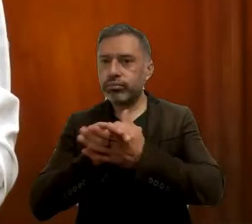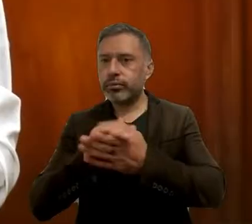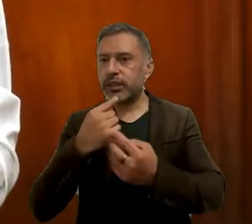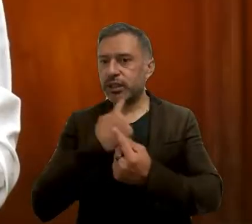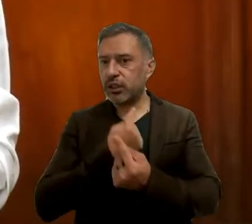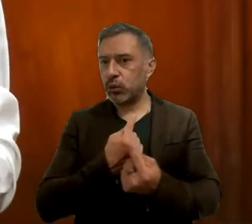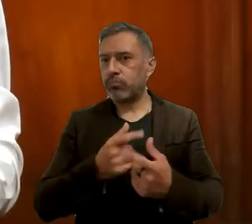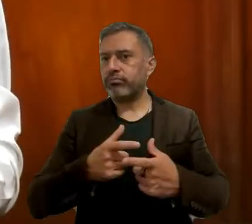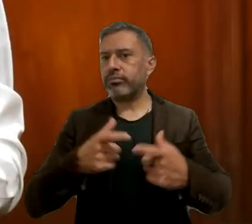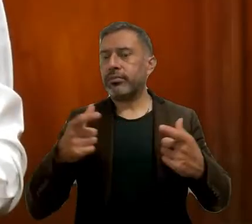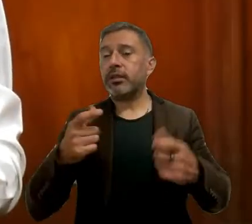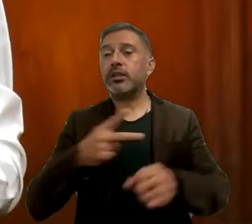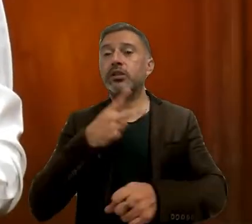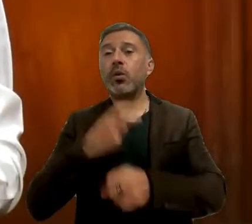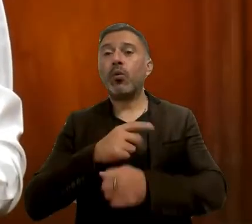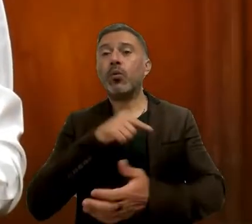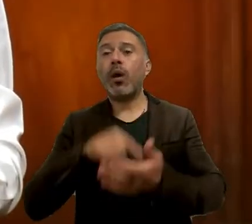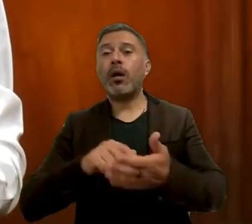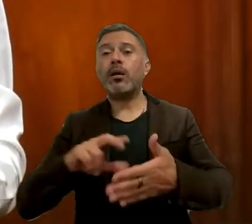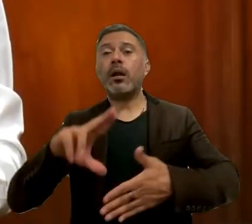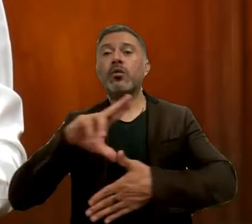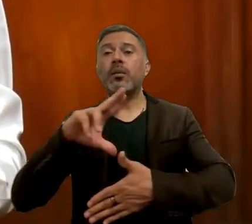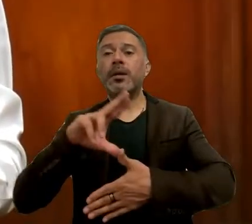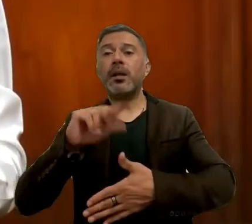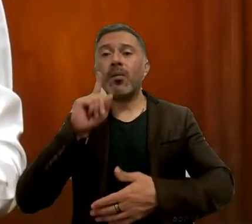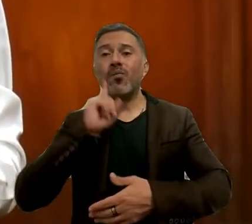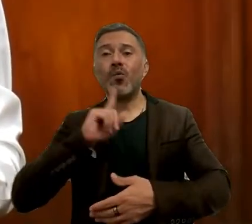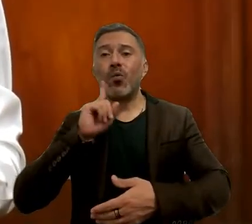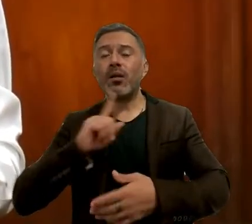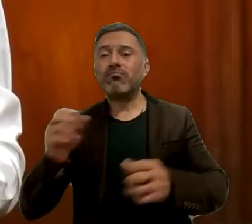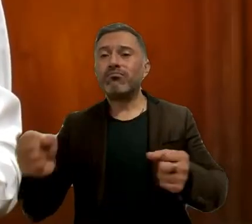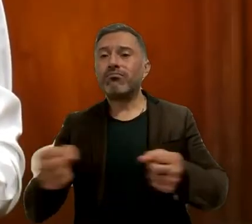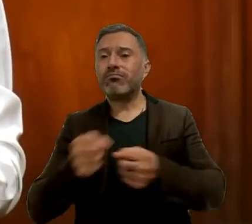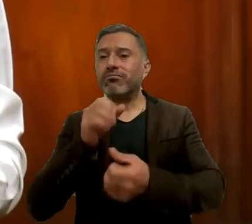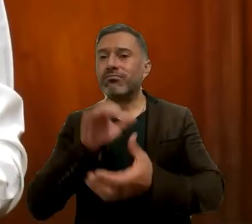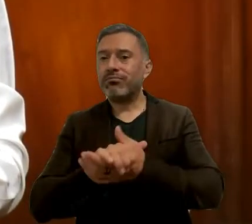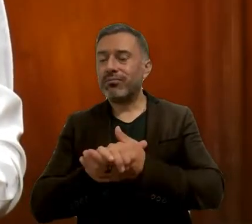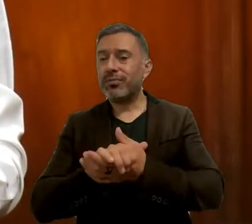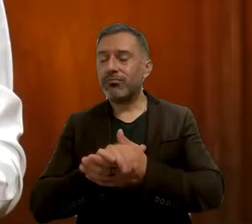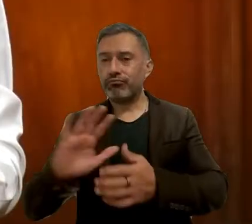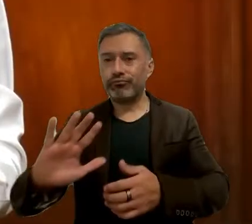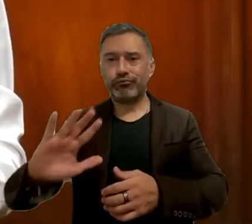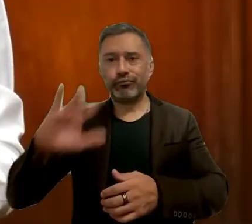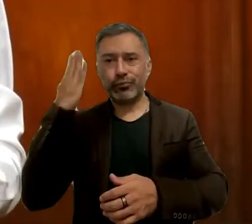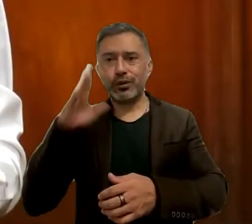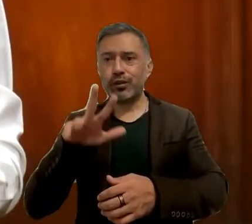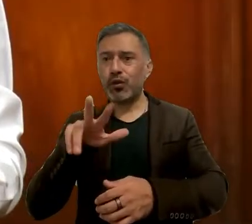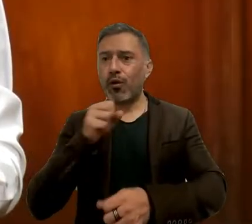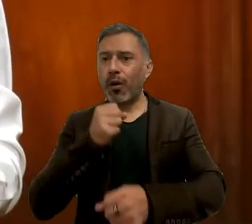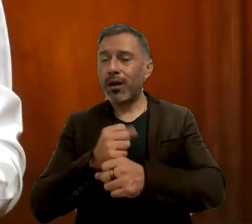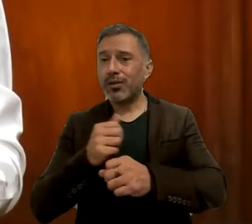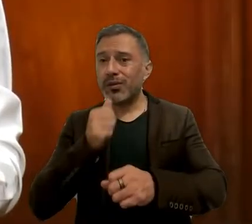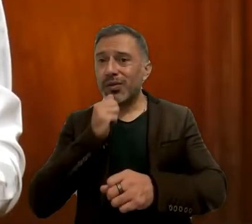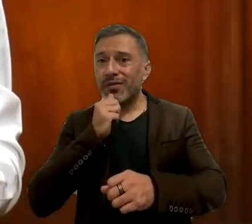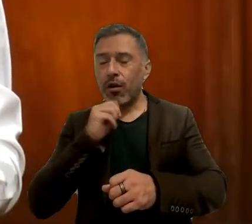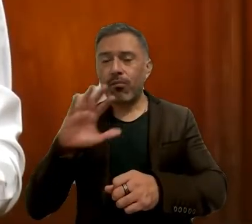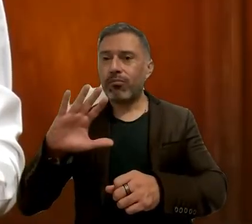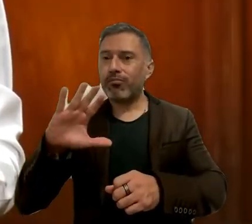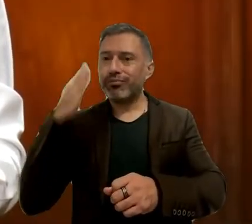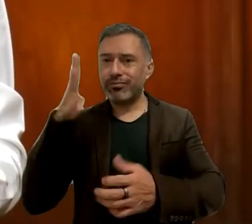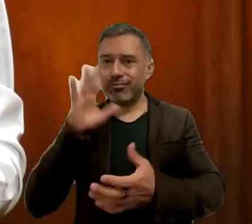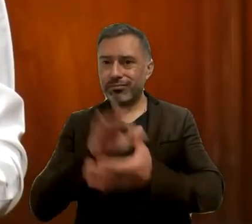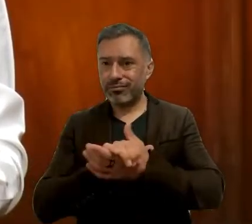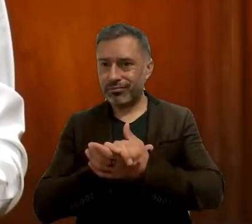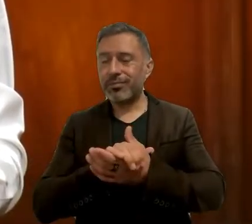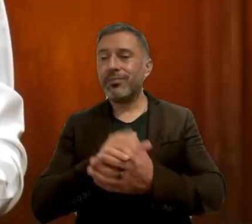país en Latinoamérica de mujeres que se casaron o se unieron antes de los 18 años de edad. Además, de acuerdo con el Consejo Nacional